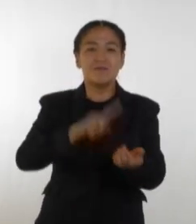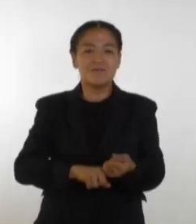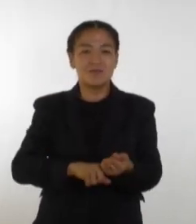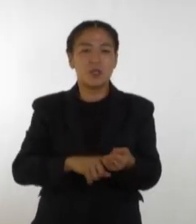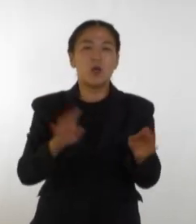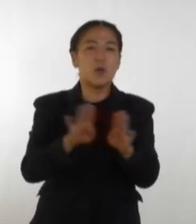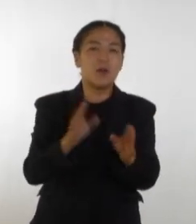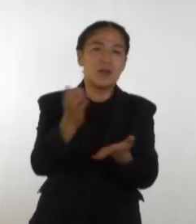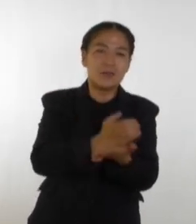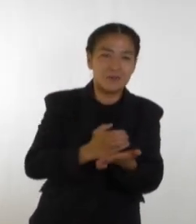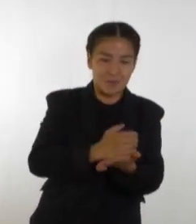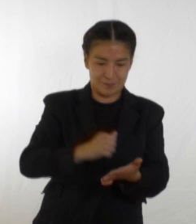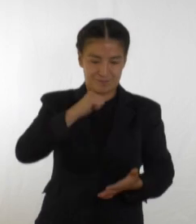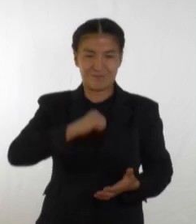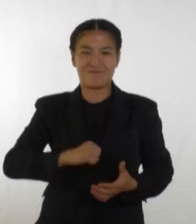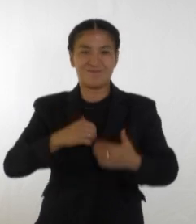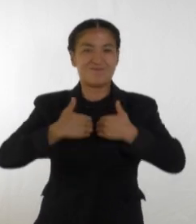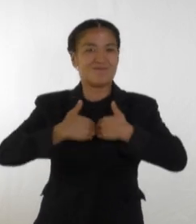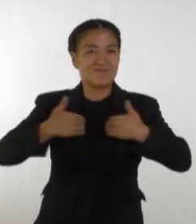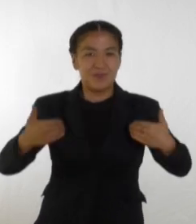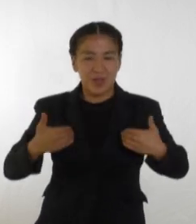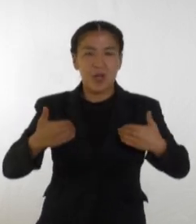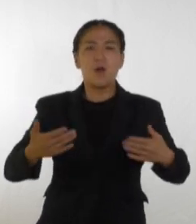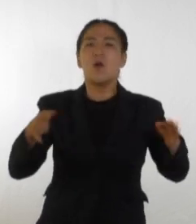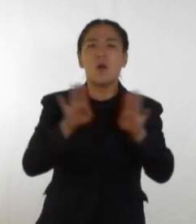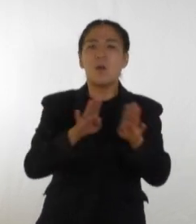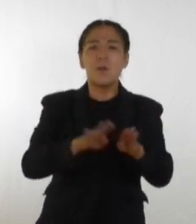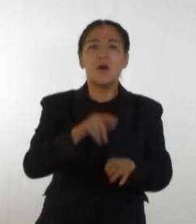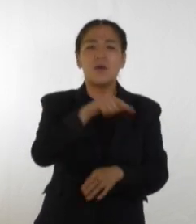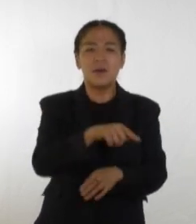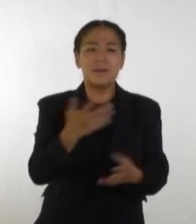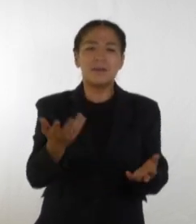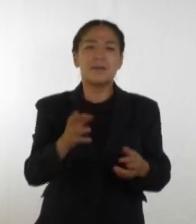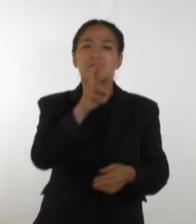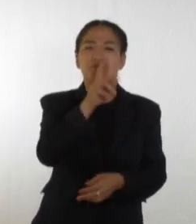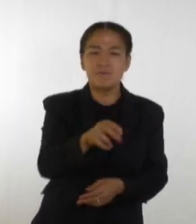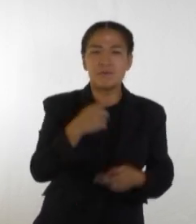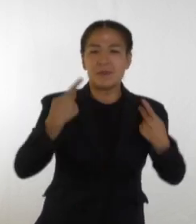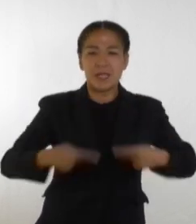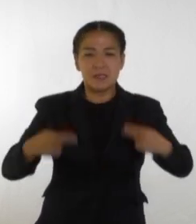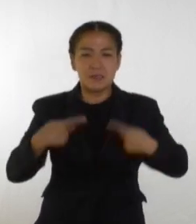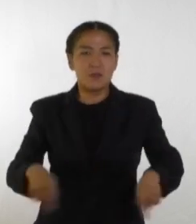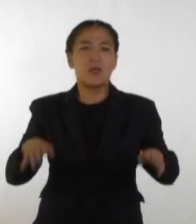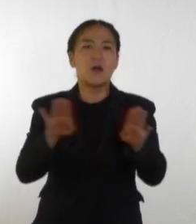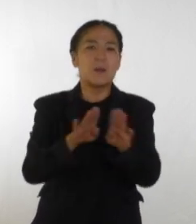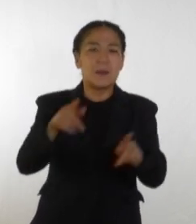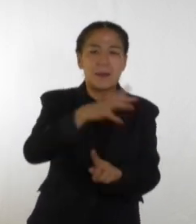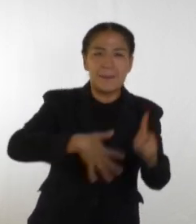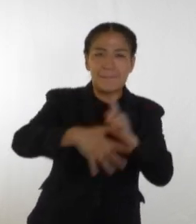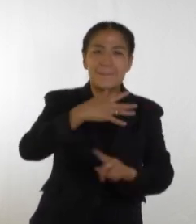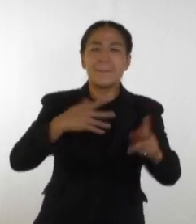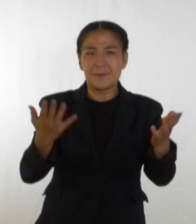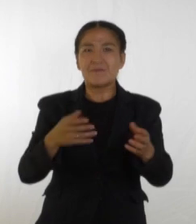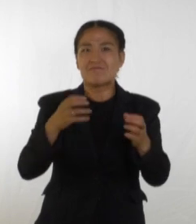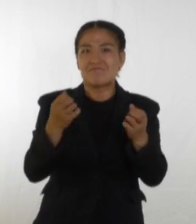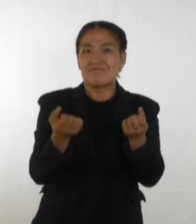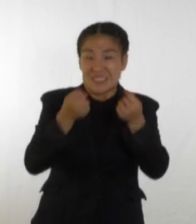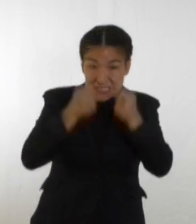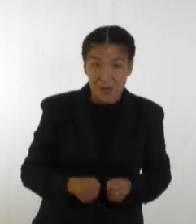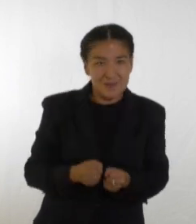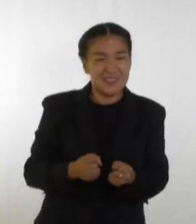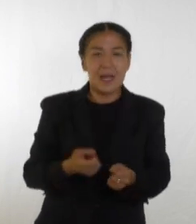que se han sometido a una operación de corazón abierto, el resultado de un paciente o de grupos pequeños de pacientes es